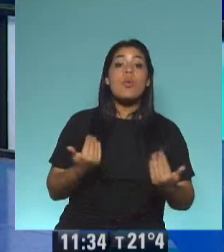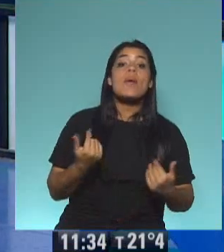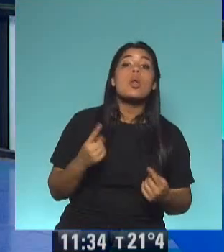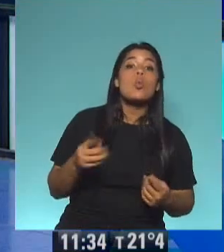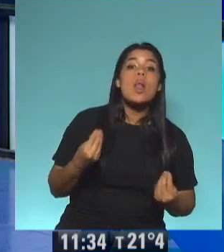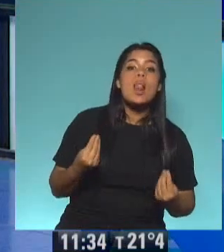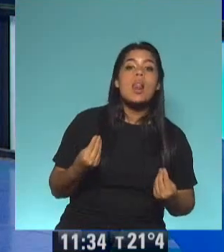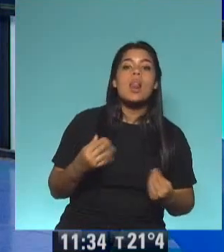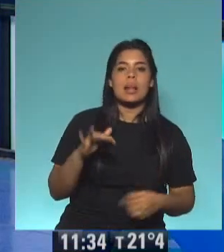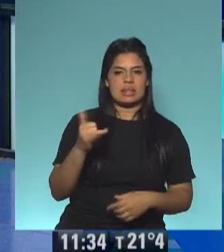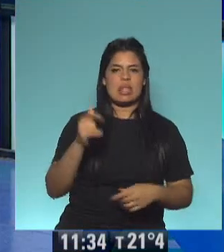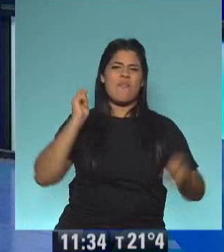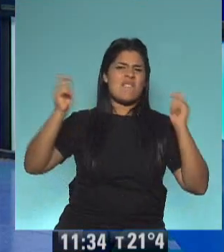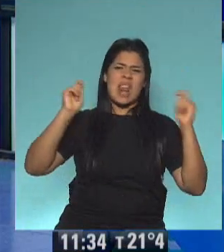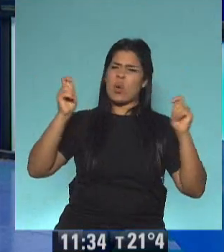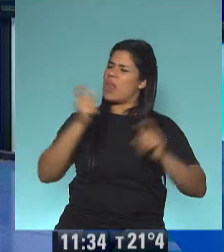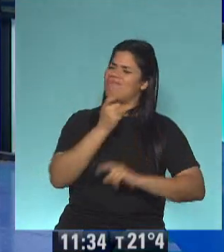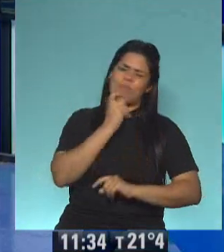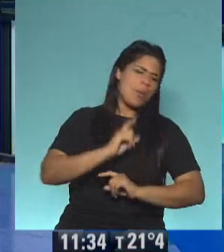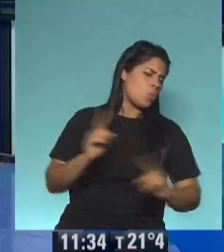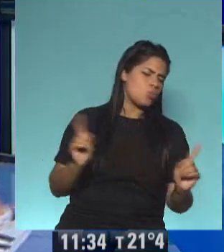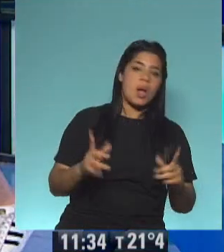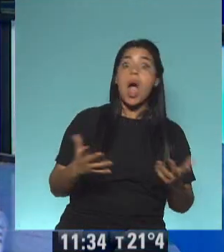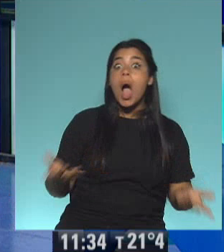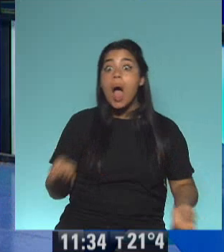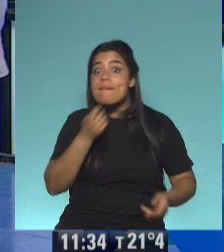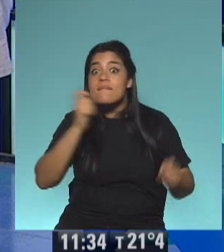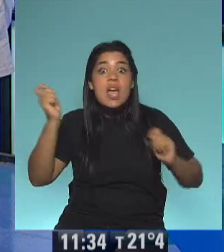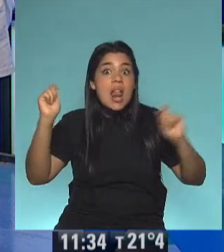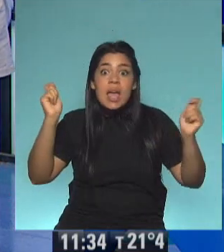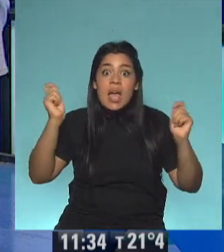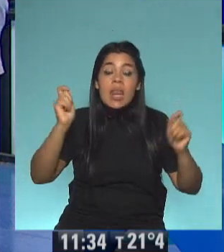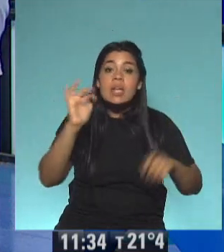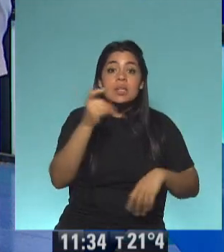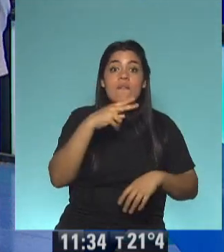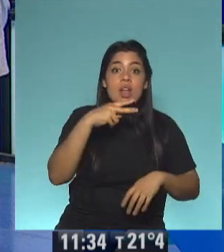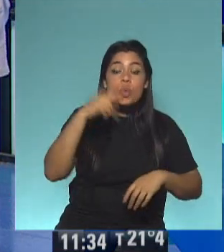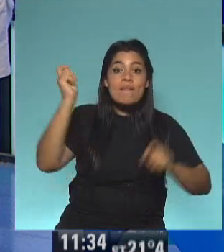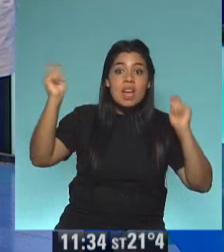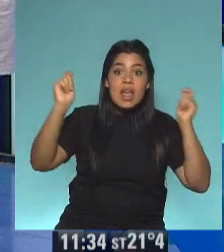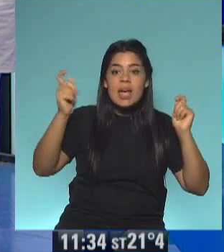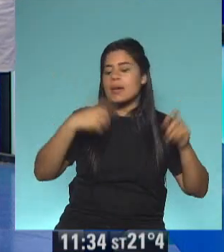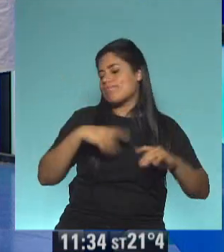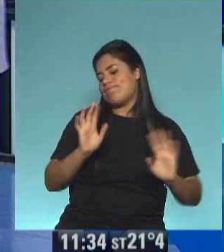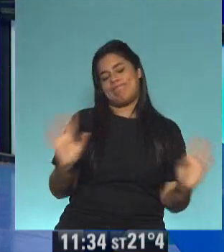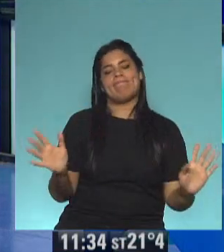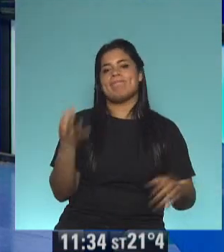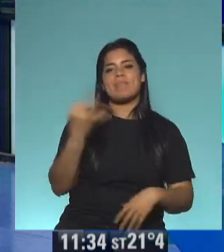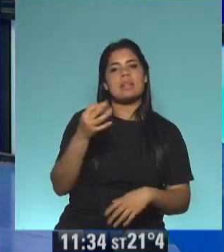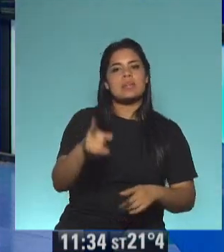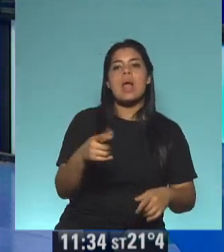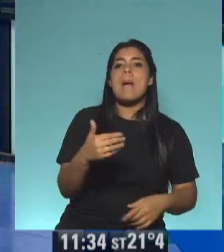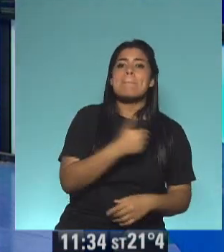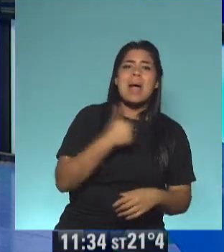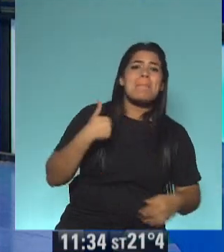El olor a la berenjena no me gusta. Ay, mira, la berenjena tiene un olor muy particular, es verdad. Porque en mi casa a mi mamá le encanta comer berenjena y mi